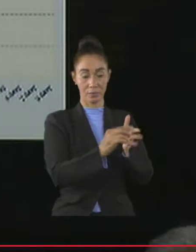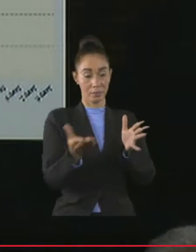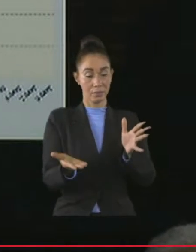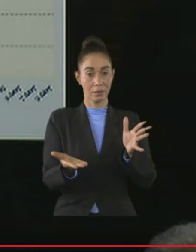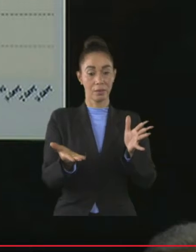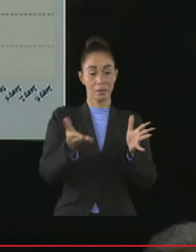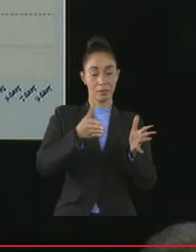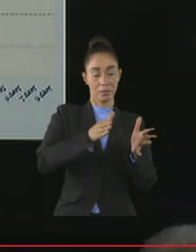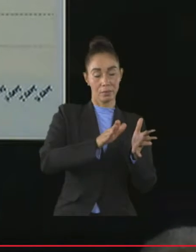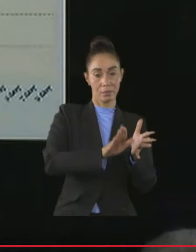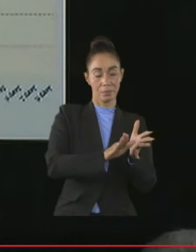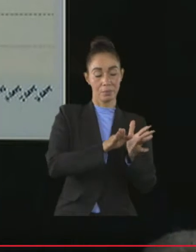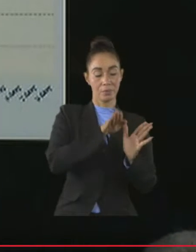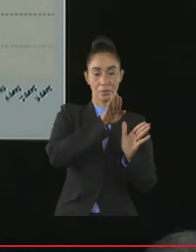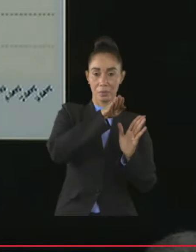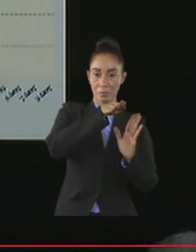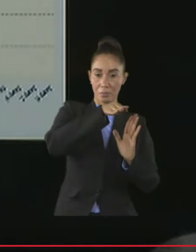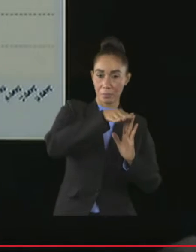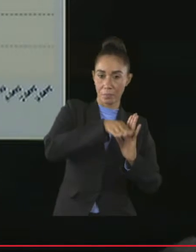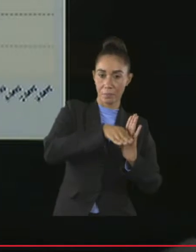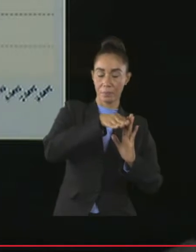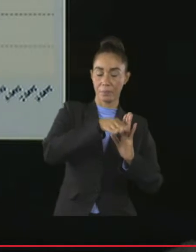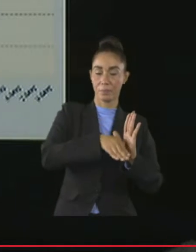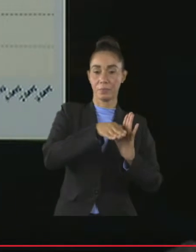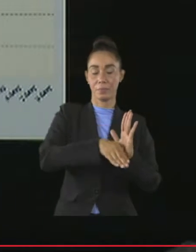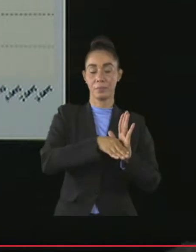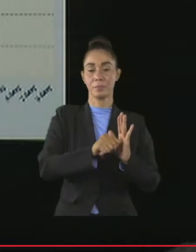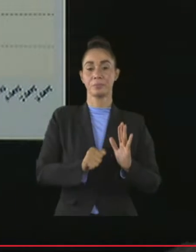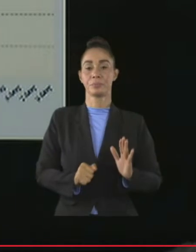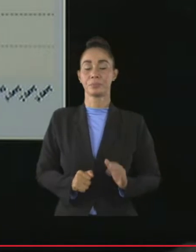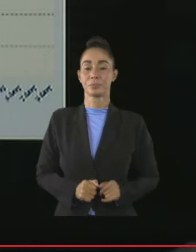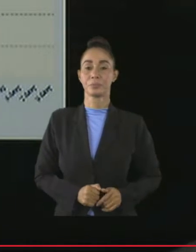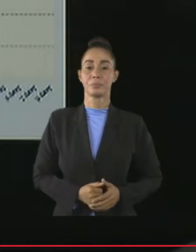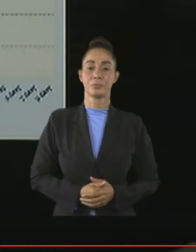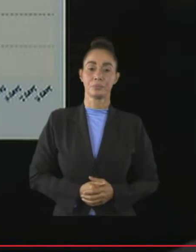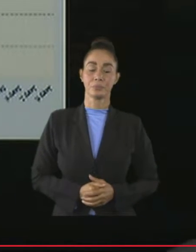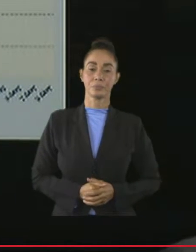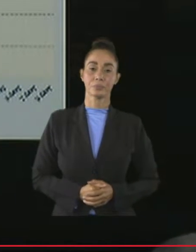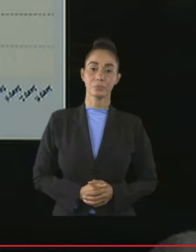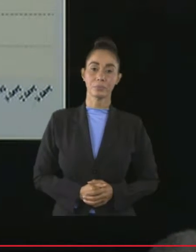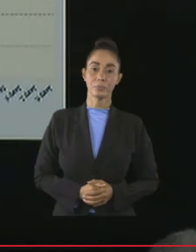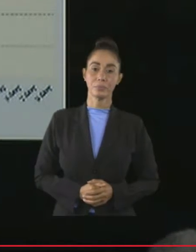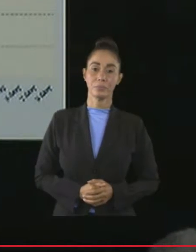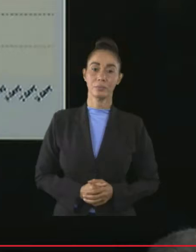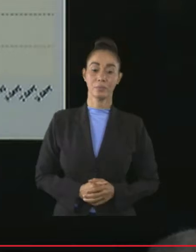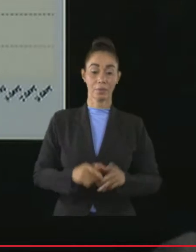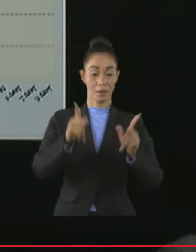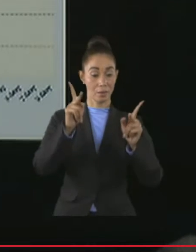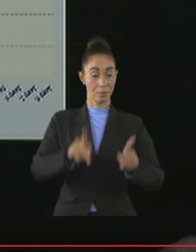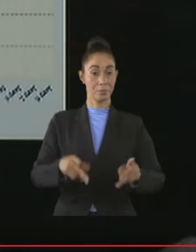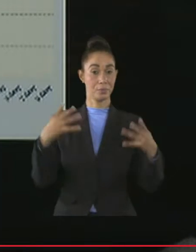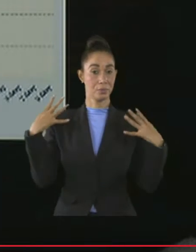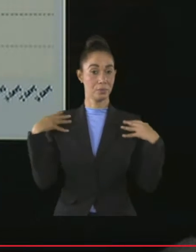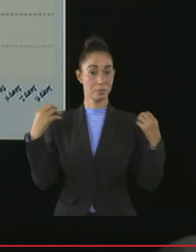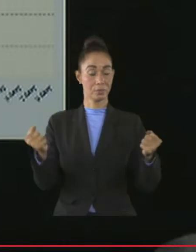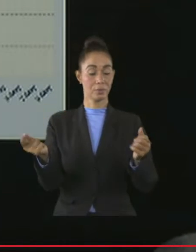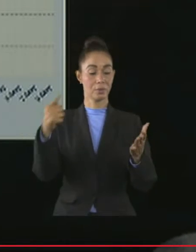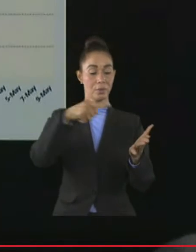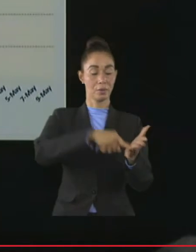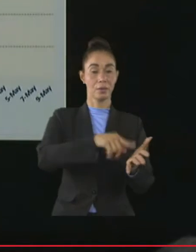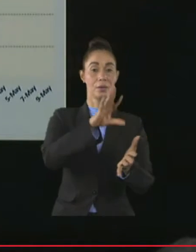sigue descendiendo progresivamente. El número de recuperados 1